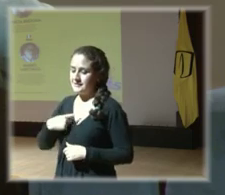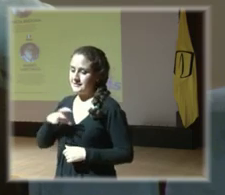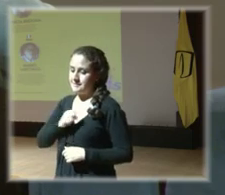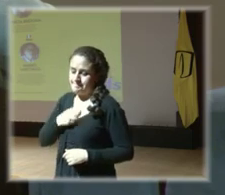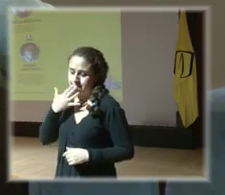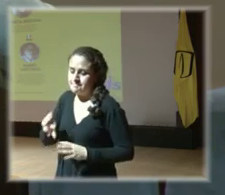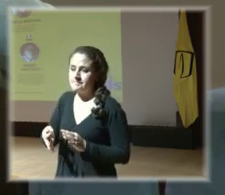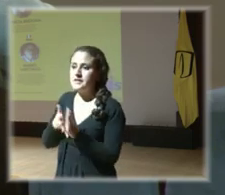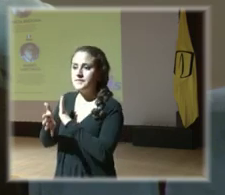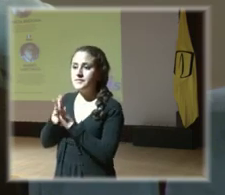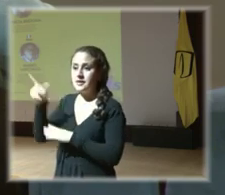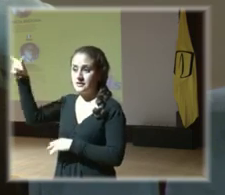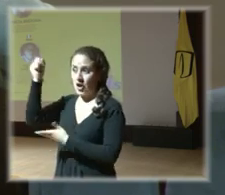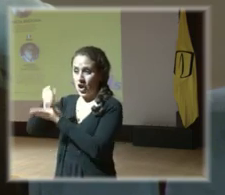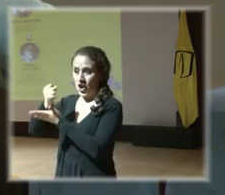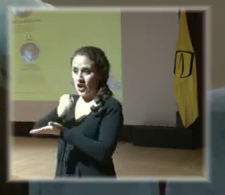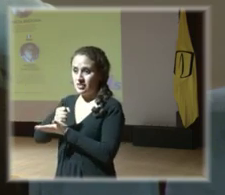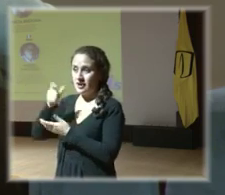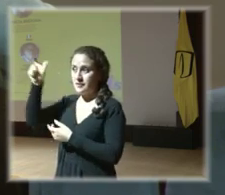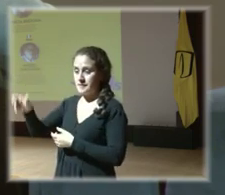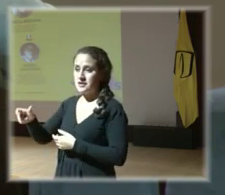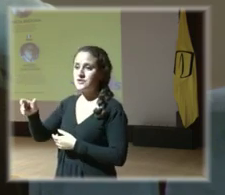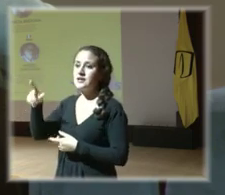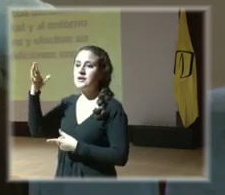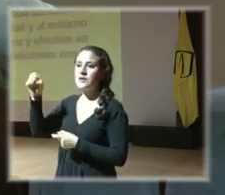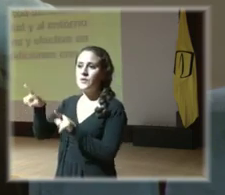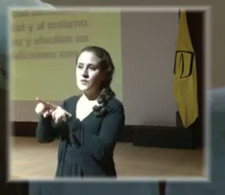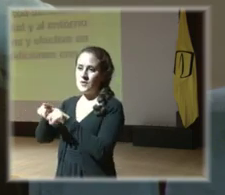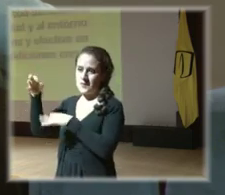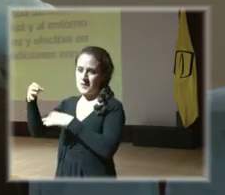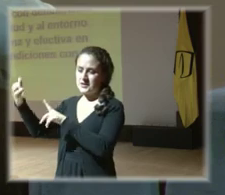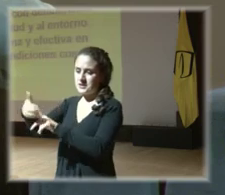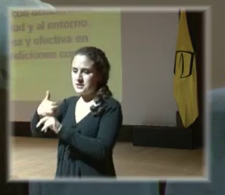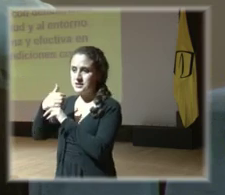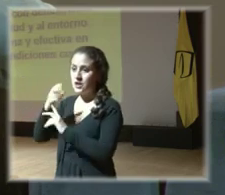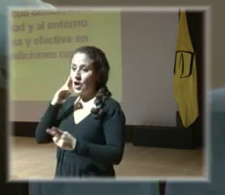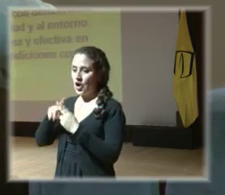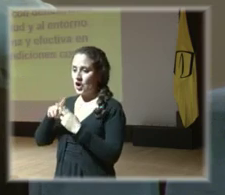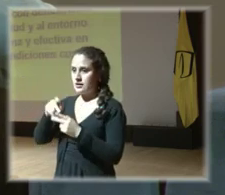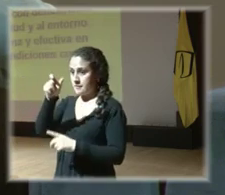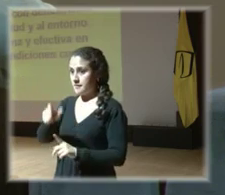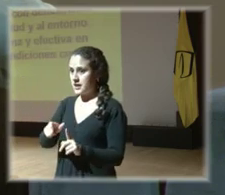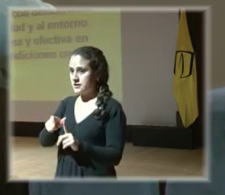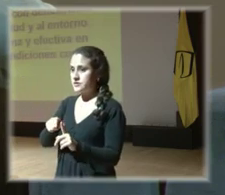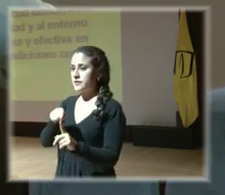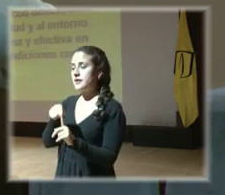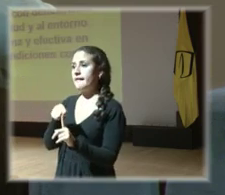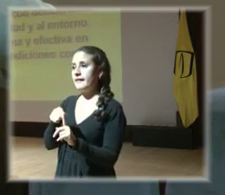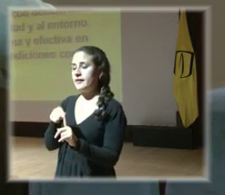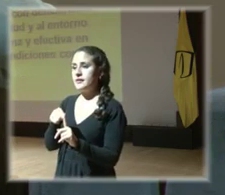Decía el notario que él defendía a una persona, bueno, que conocía a una persona que tenía